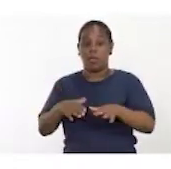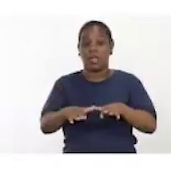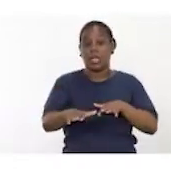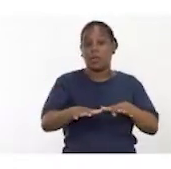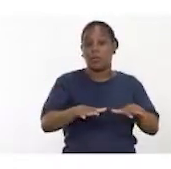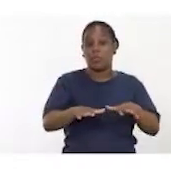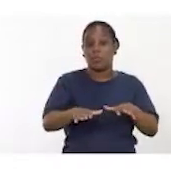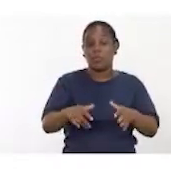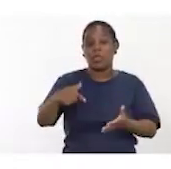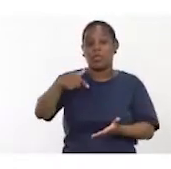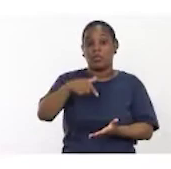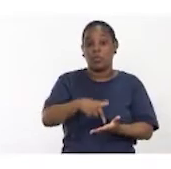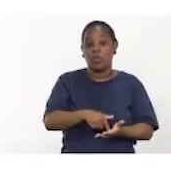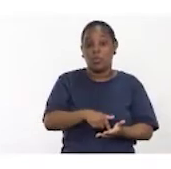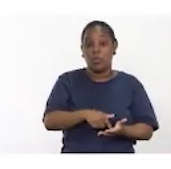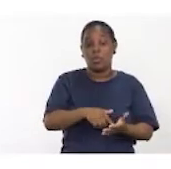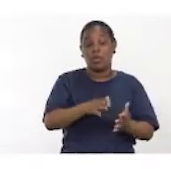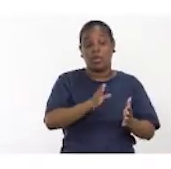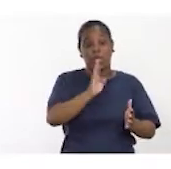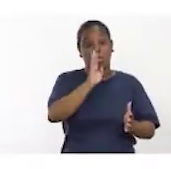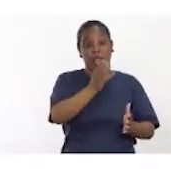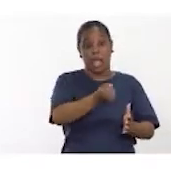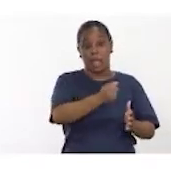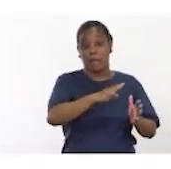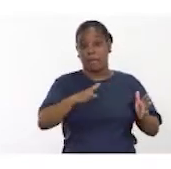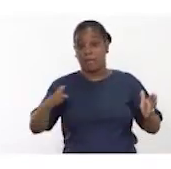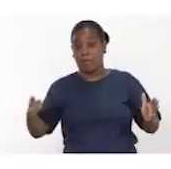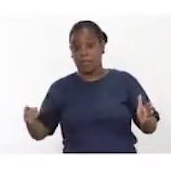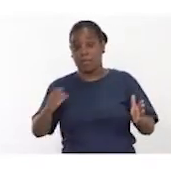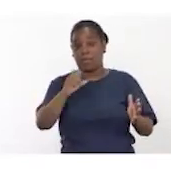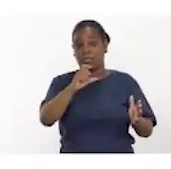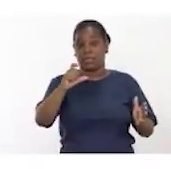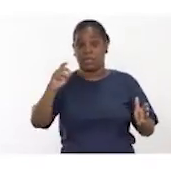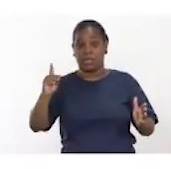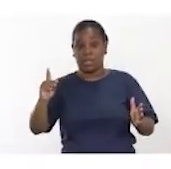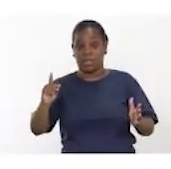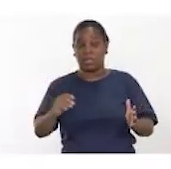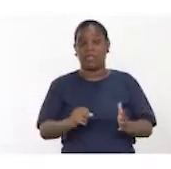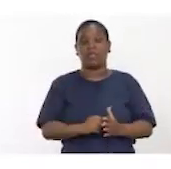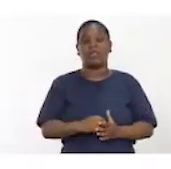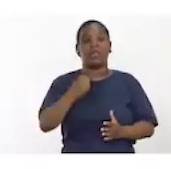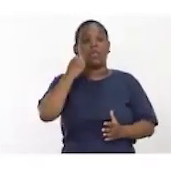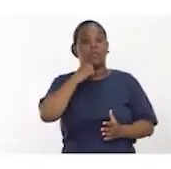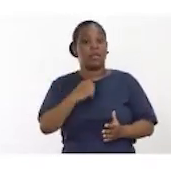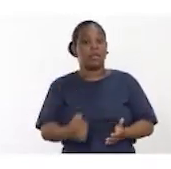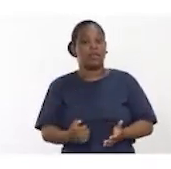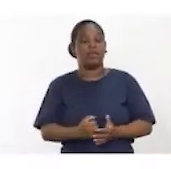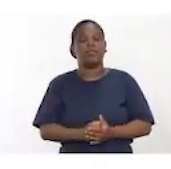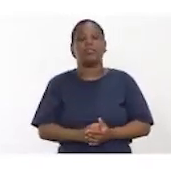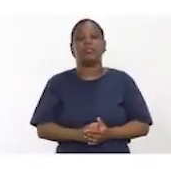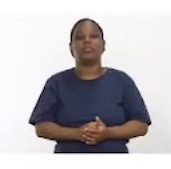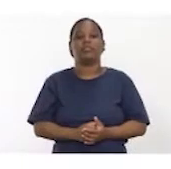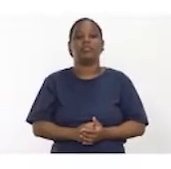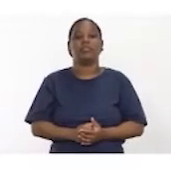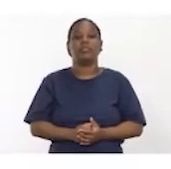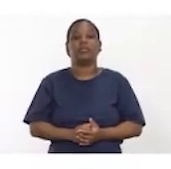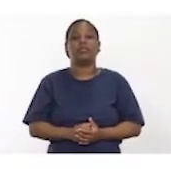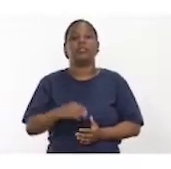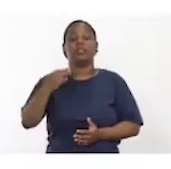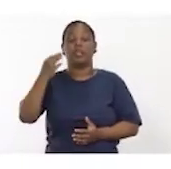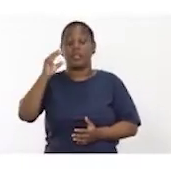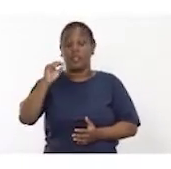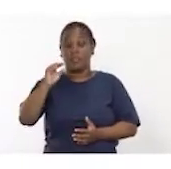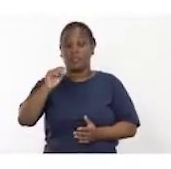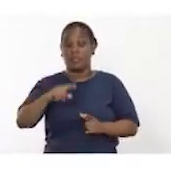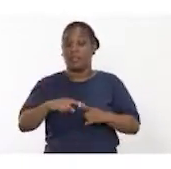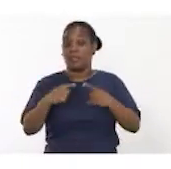en el tramo AB, en el BC, en el CD y además también decir